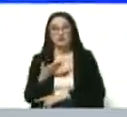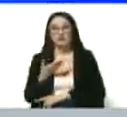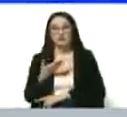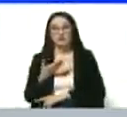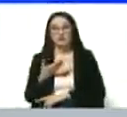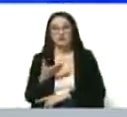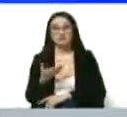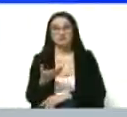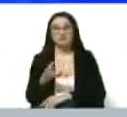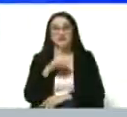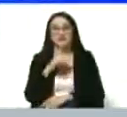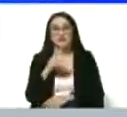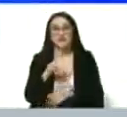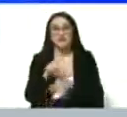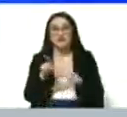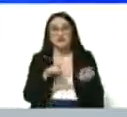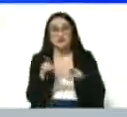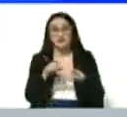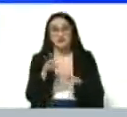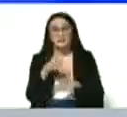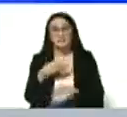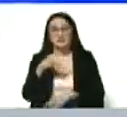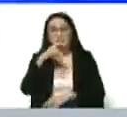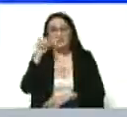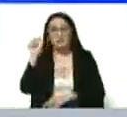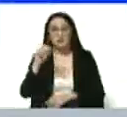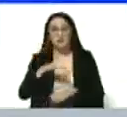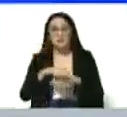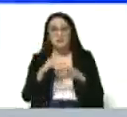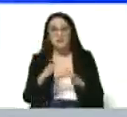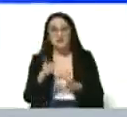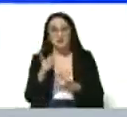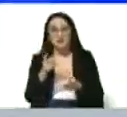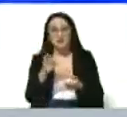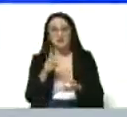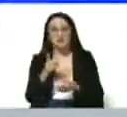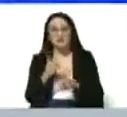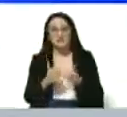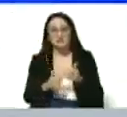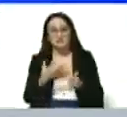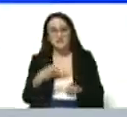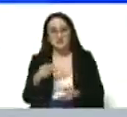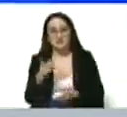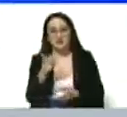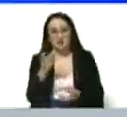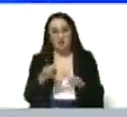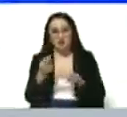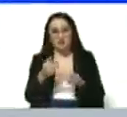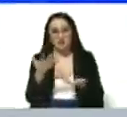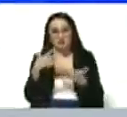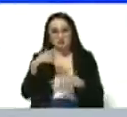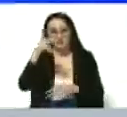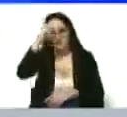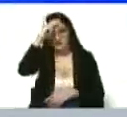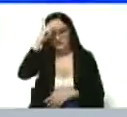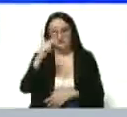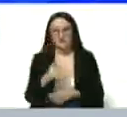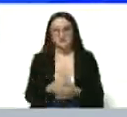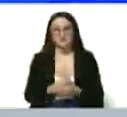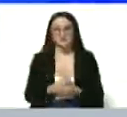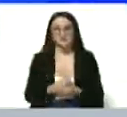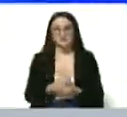del presidente Maduro y con el ministro y vicepresidente para la economía, Su Excelencia Tarek, al frente de la